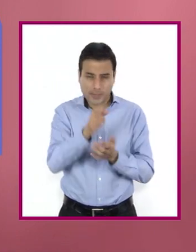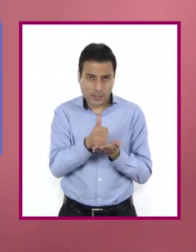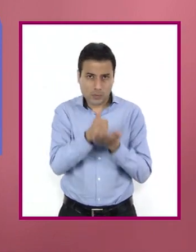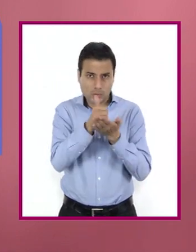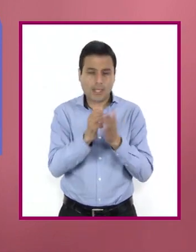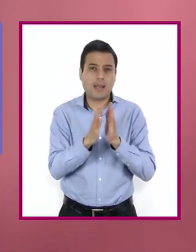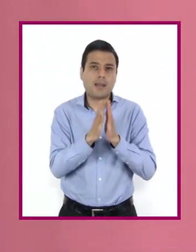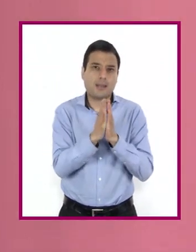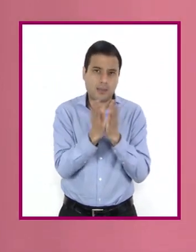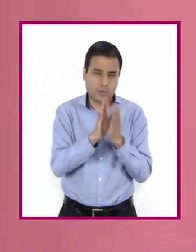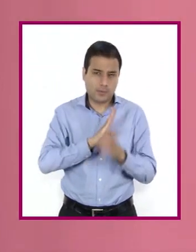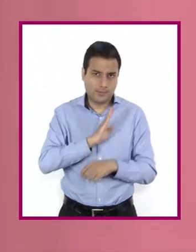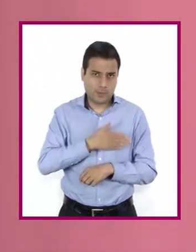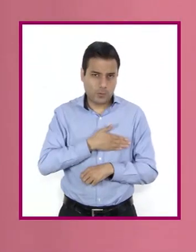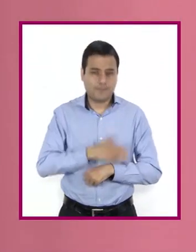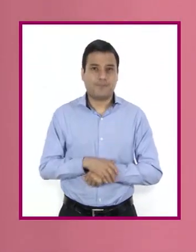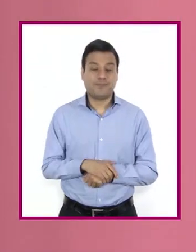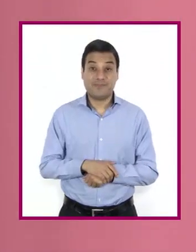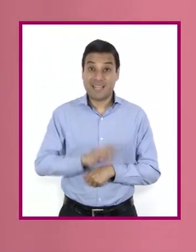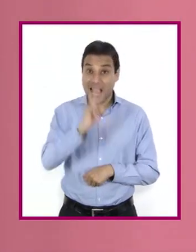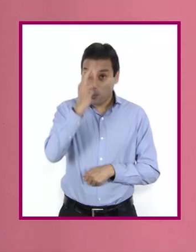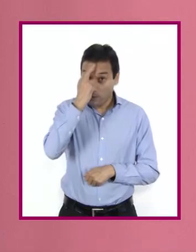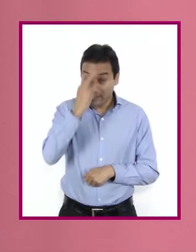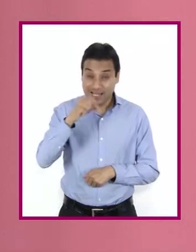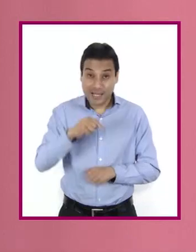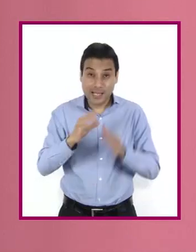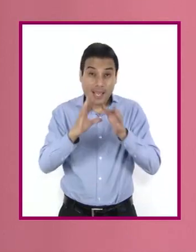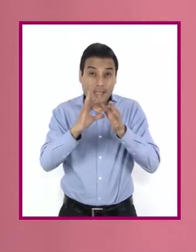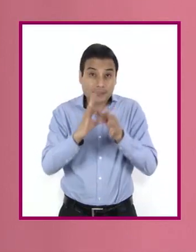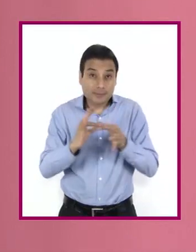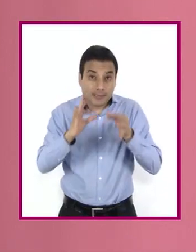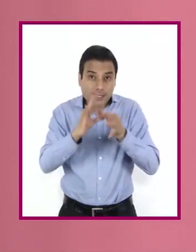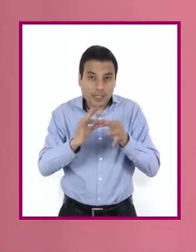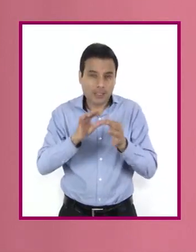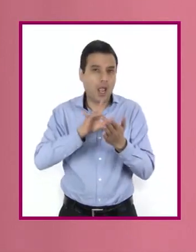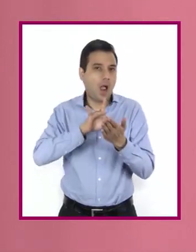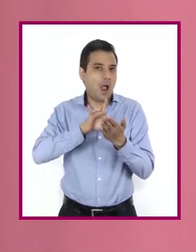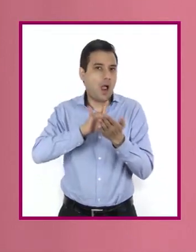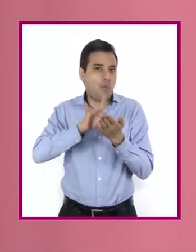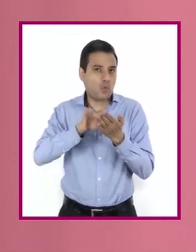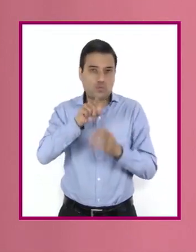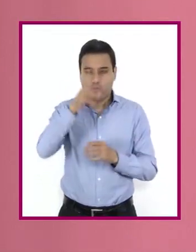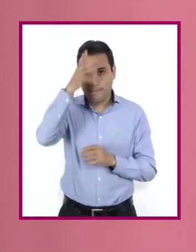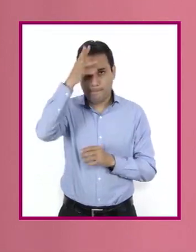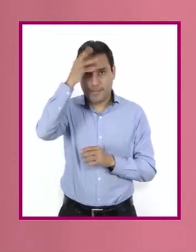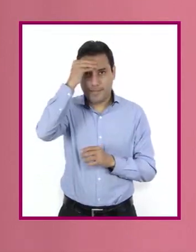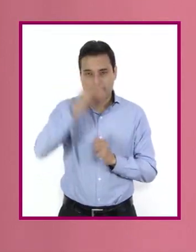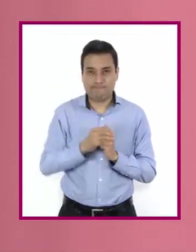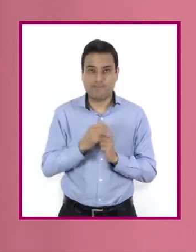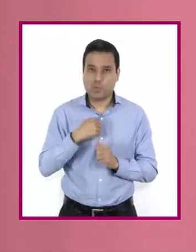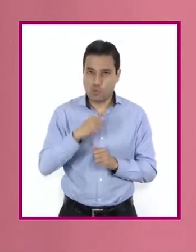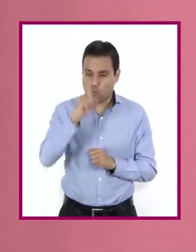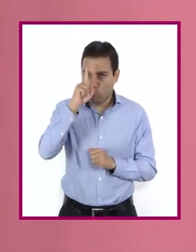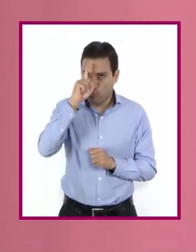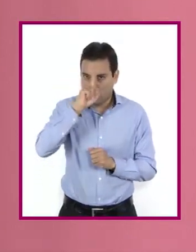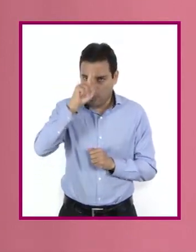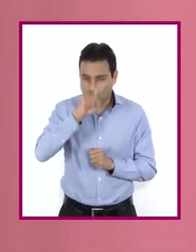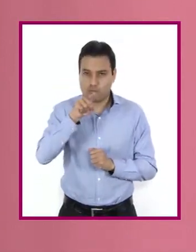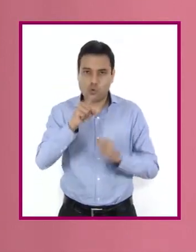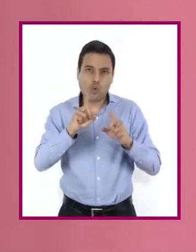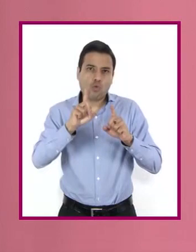mano su libro de texto. Recuerden que todo lo que vean es para reforzar su conocimiento, así que les recomiendo llevar un registro de las